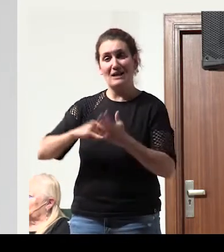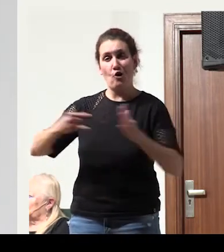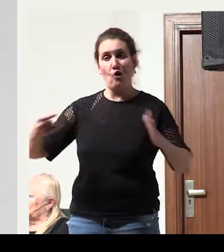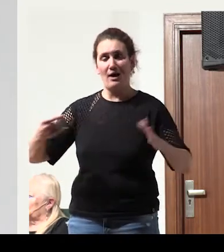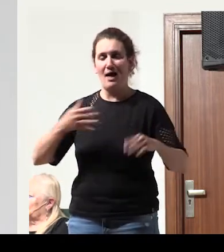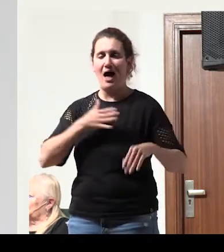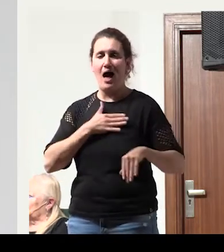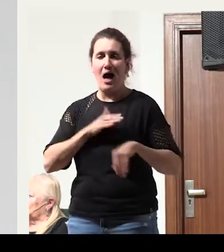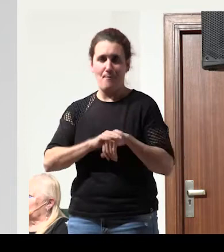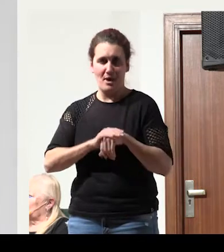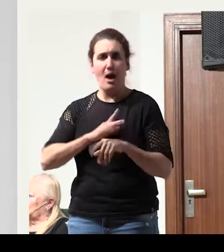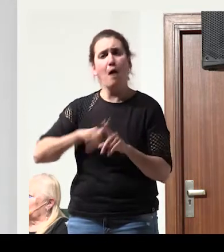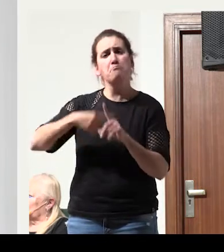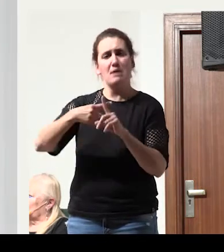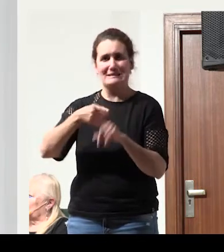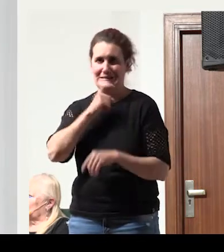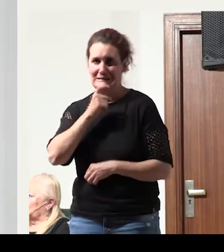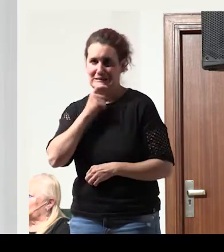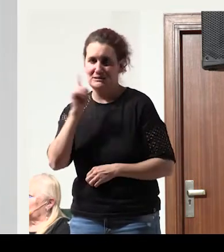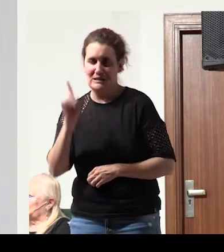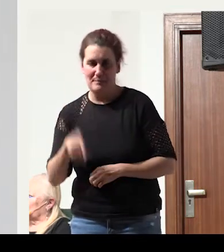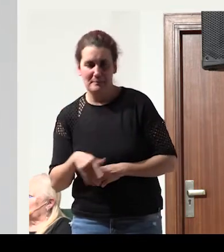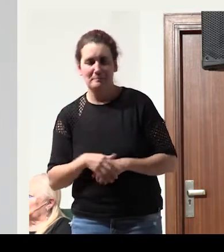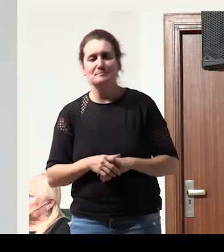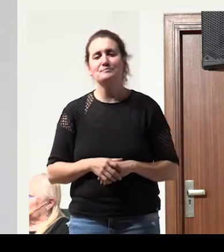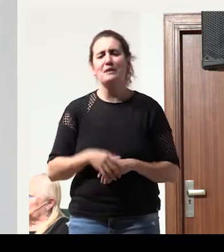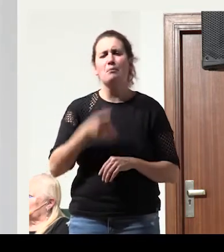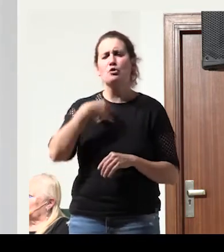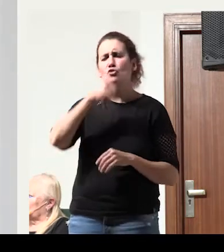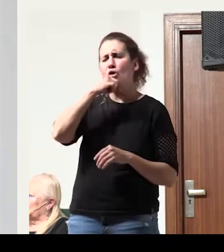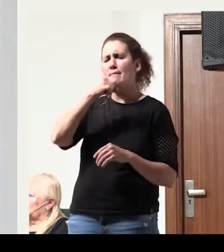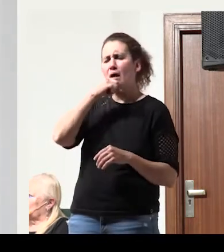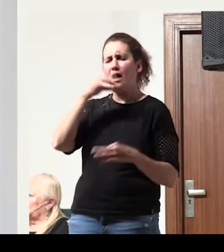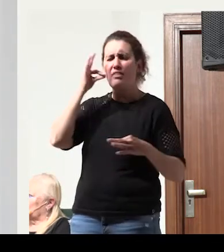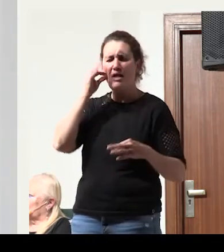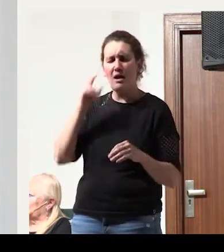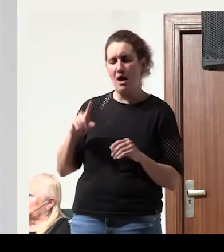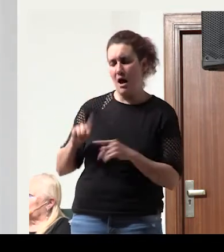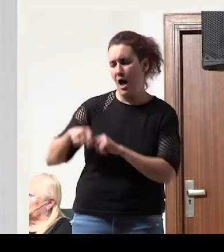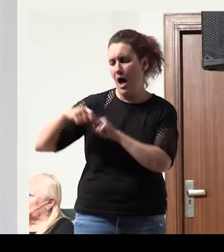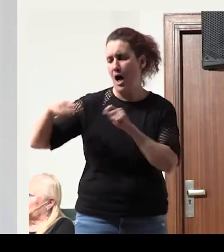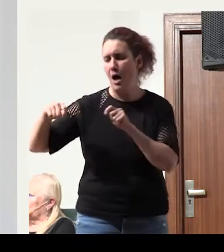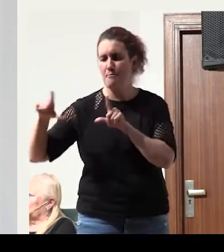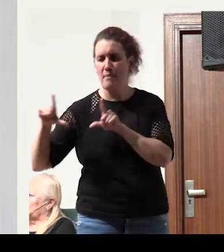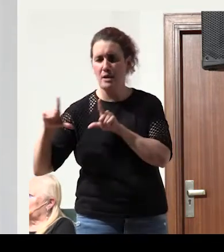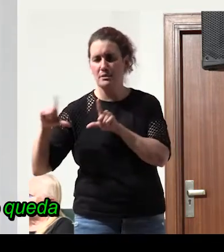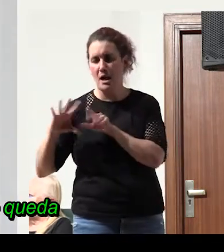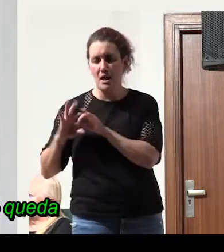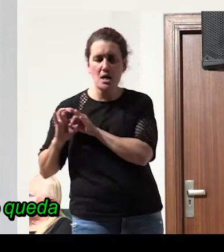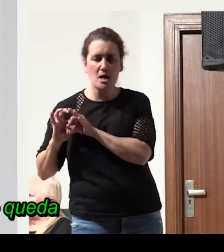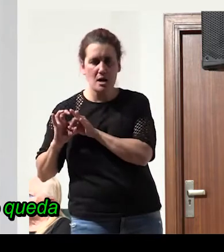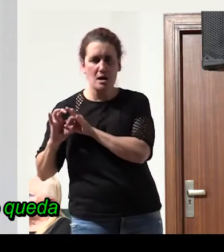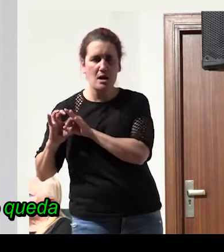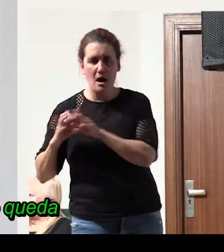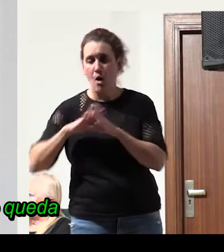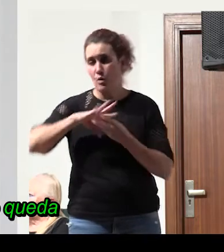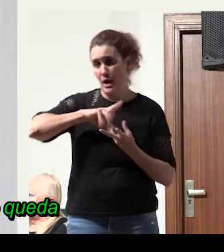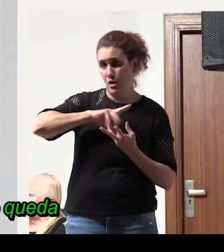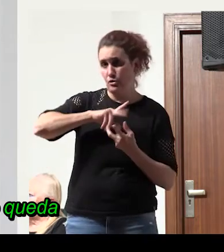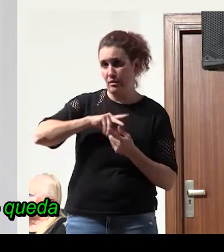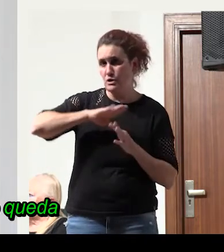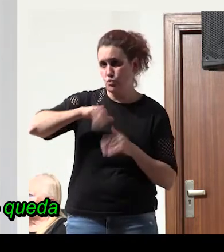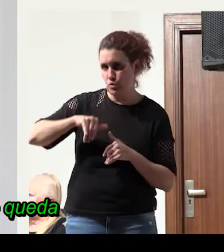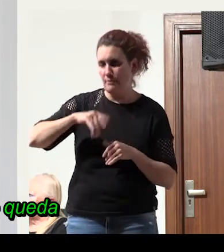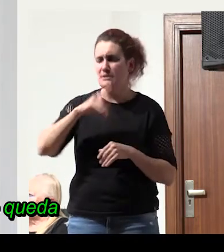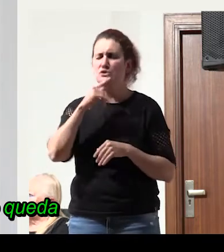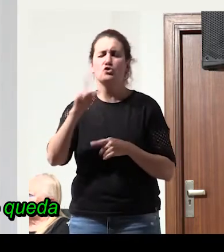dificultad. Pero no quiero envejecer atada a una pantalla, aunque viva pendiente de las últimas noticias. No quiero pasar el tiempo que me